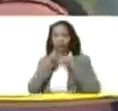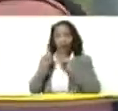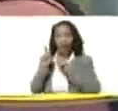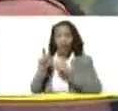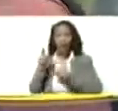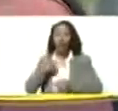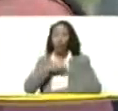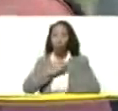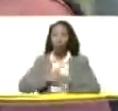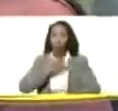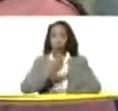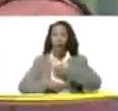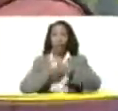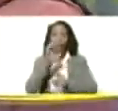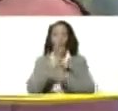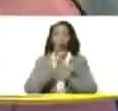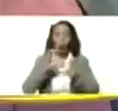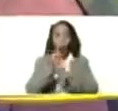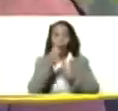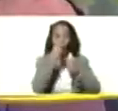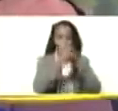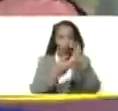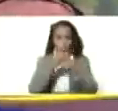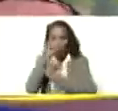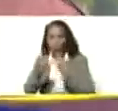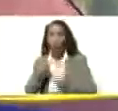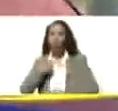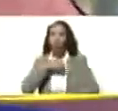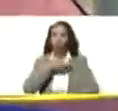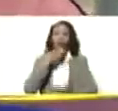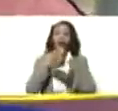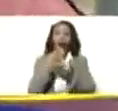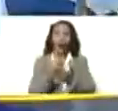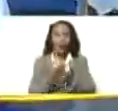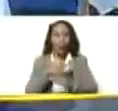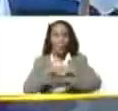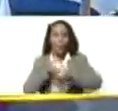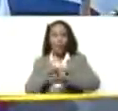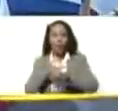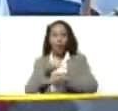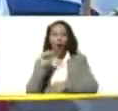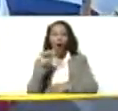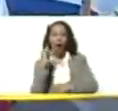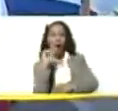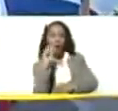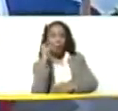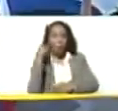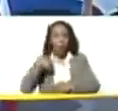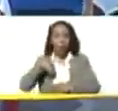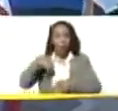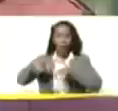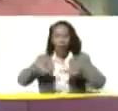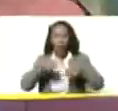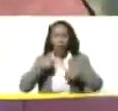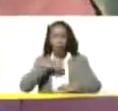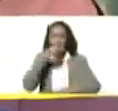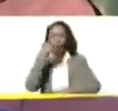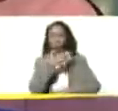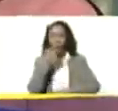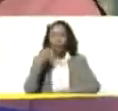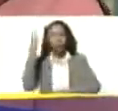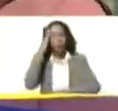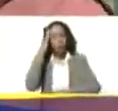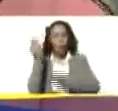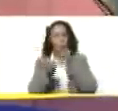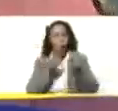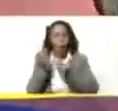podemos posicionar nuestra cultura, nuestro turismo. Le agradecemos al ministro Ali por el espacio. Estamos comprometidos, presidente. Sabemos